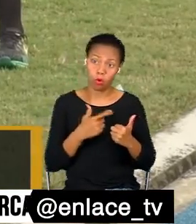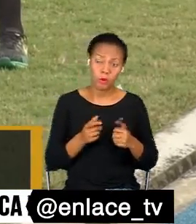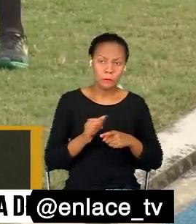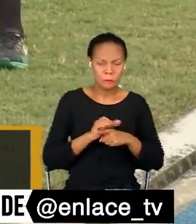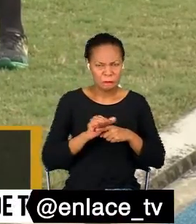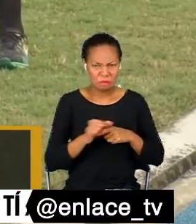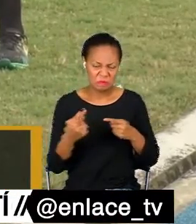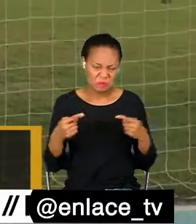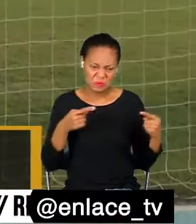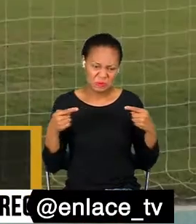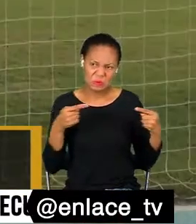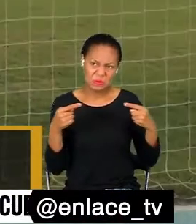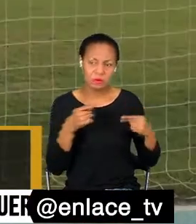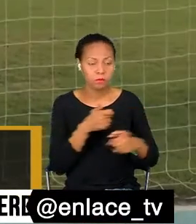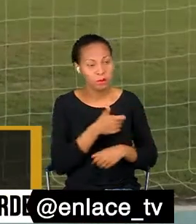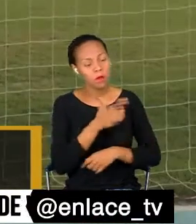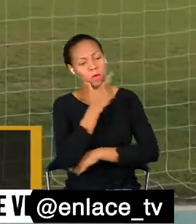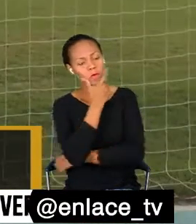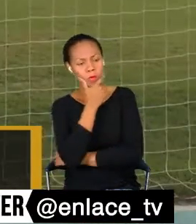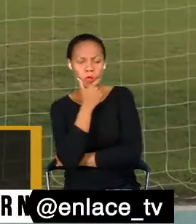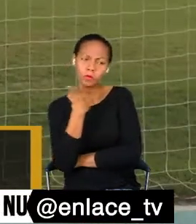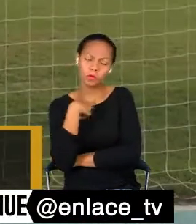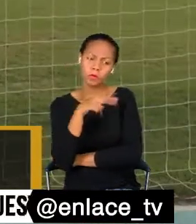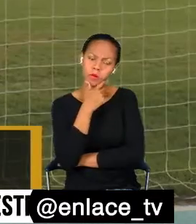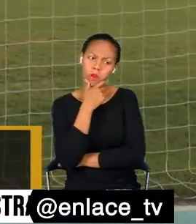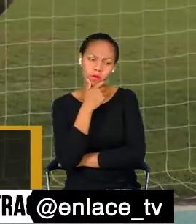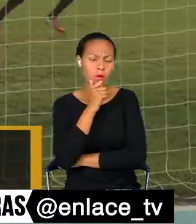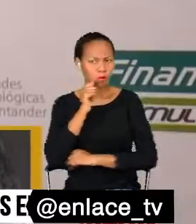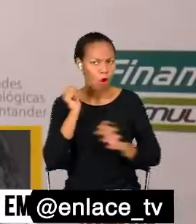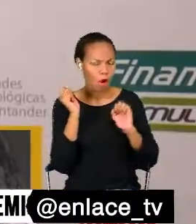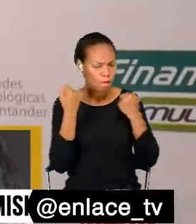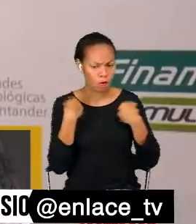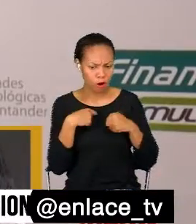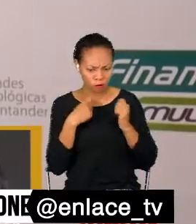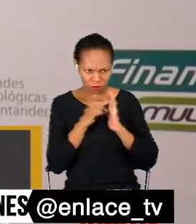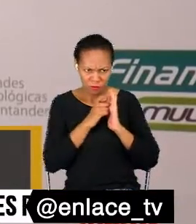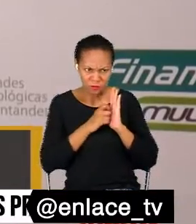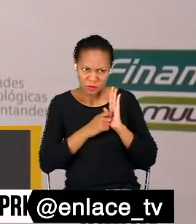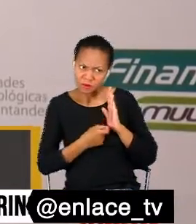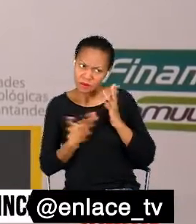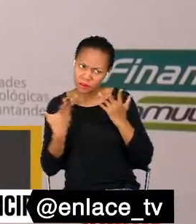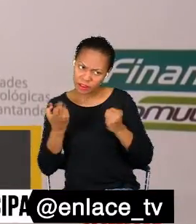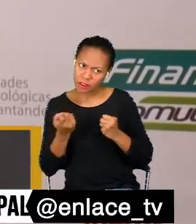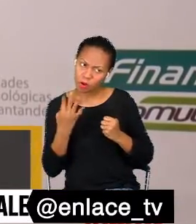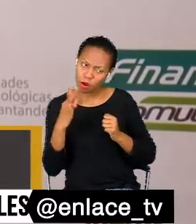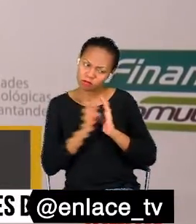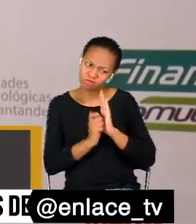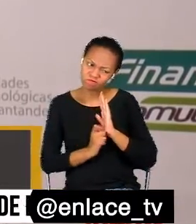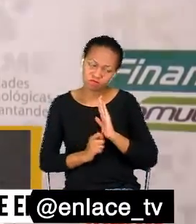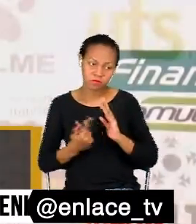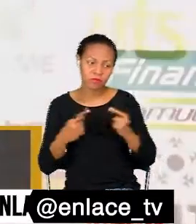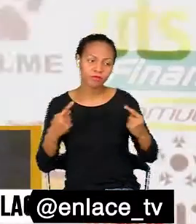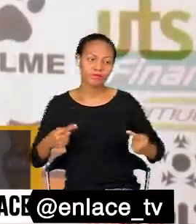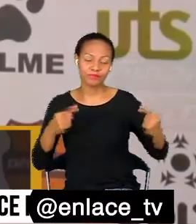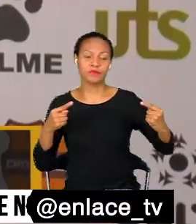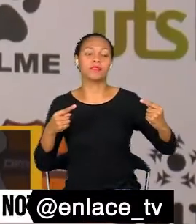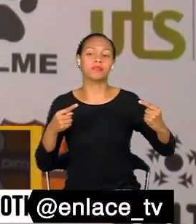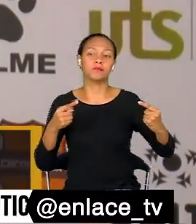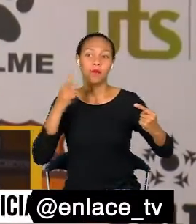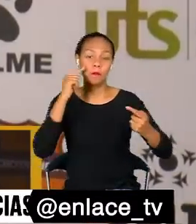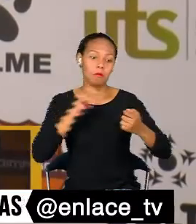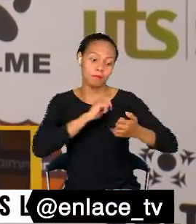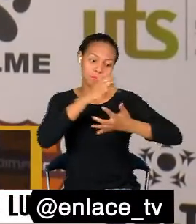Nosotros estamos ahí en la pelea, en lo que son los 4 puntos, y bueno, vamos a ir a sumar una victoria que nos ponga en la cima de la tabla, ¿no?